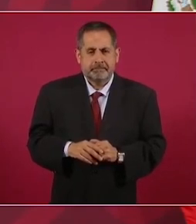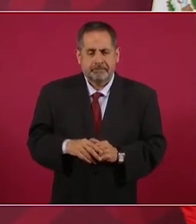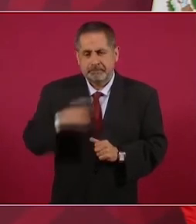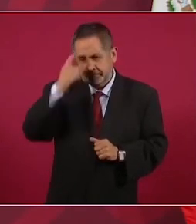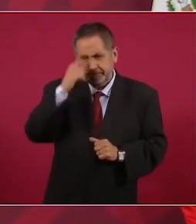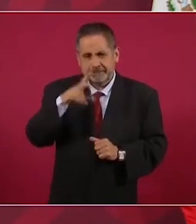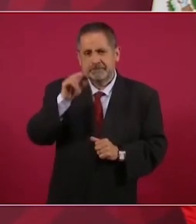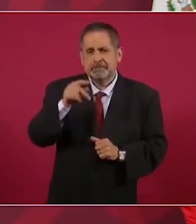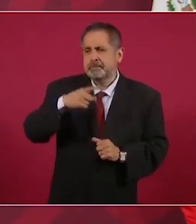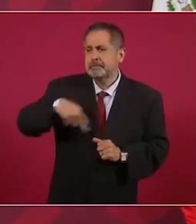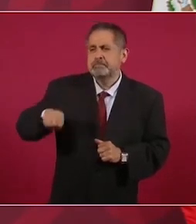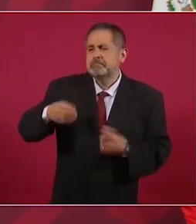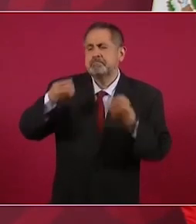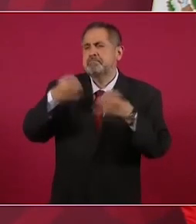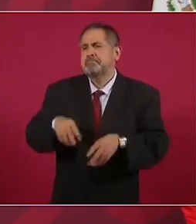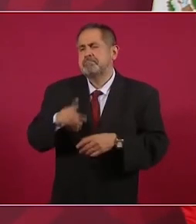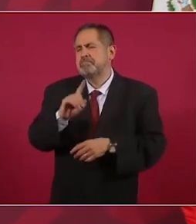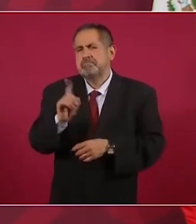no afectar mucho